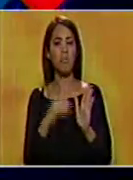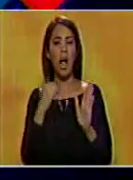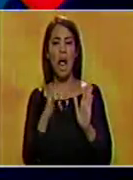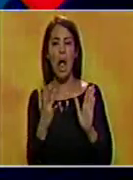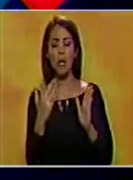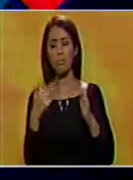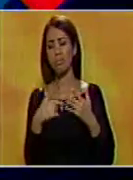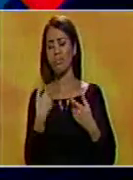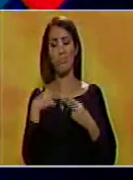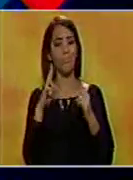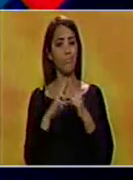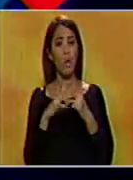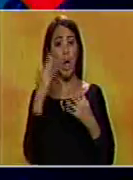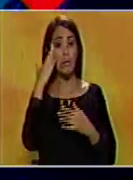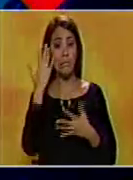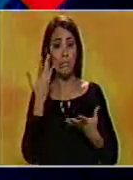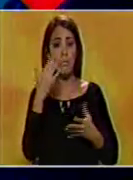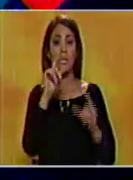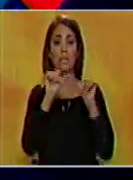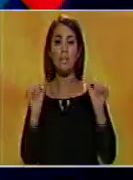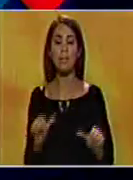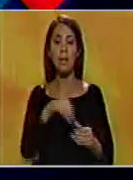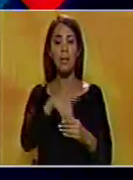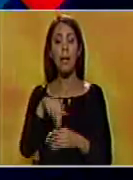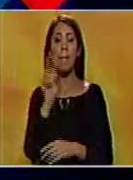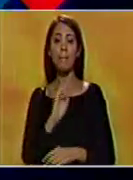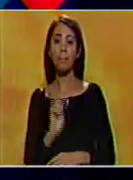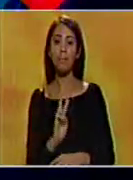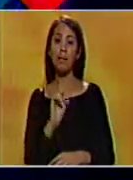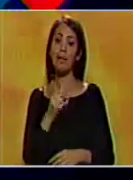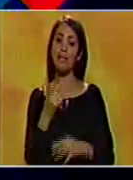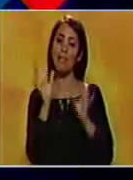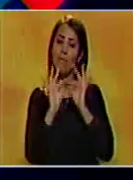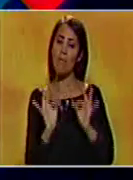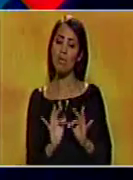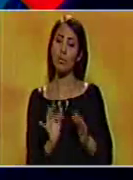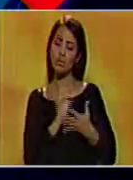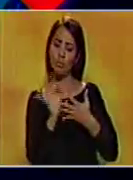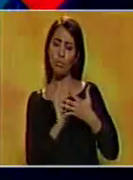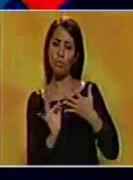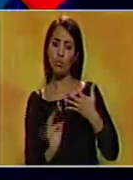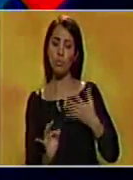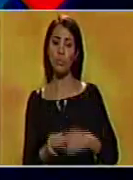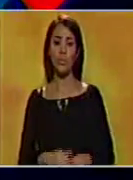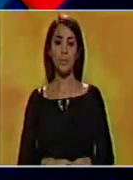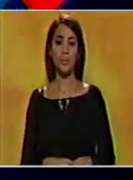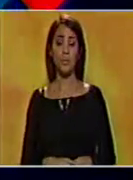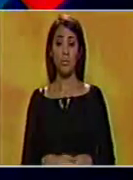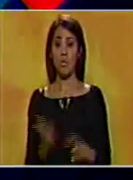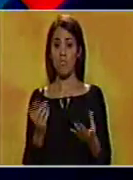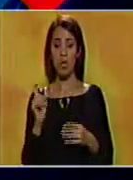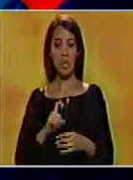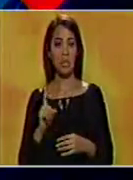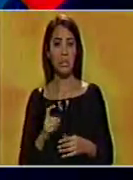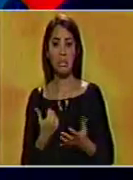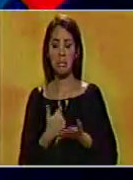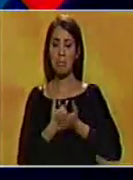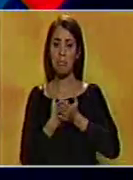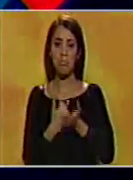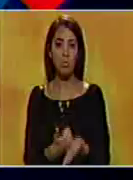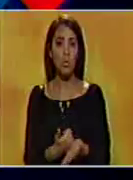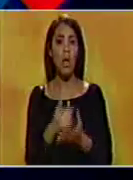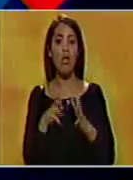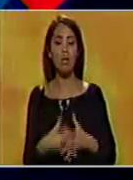profundo desconocimiento del sistema electoral venezolano y su funcionamiento afirman que no necesitan ningún tipo de colaboración de